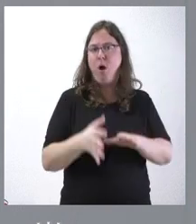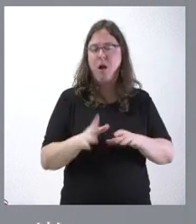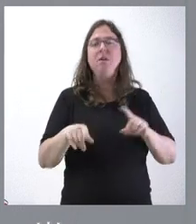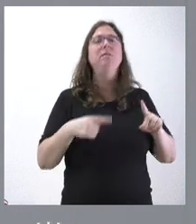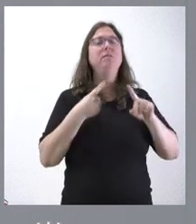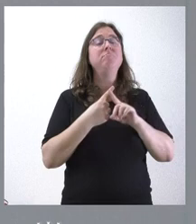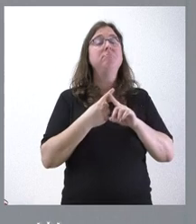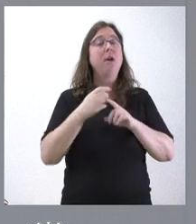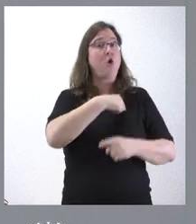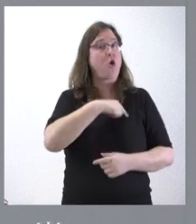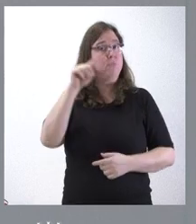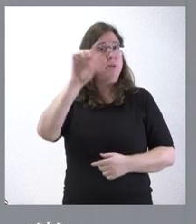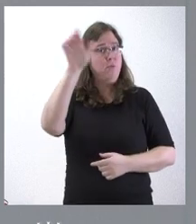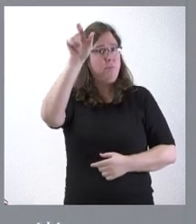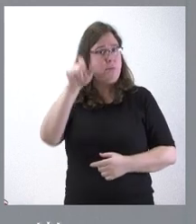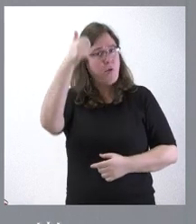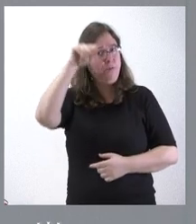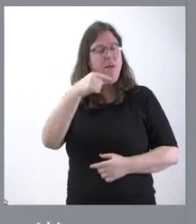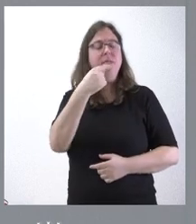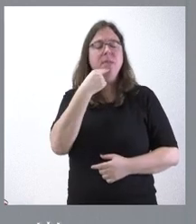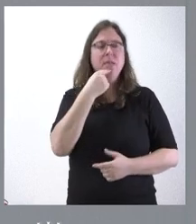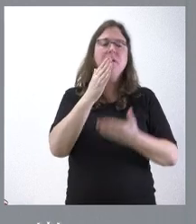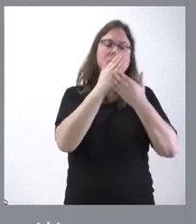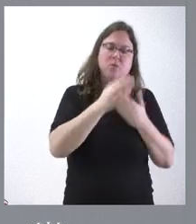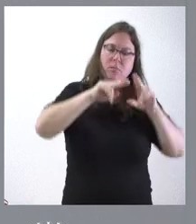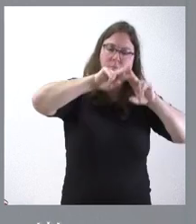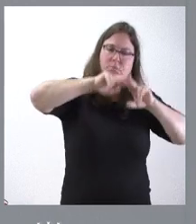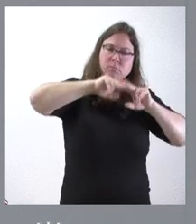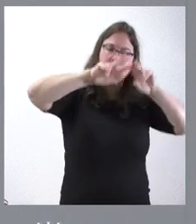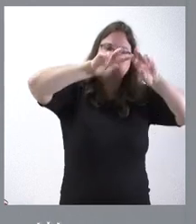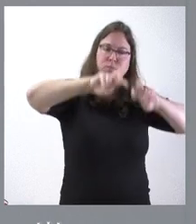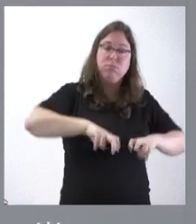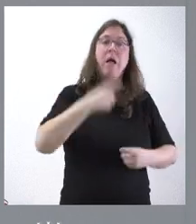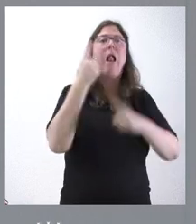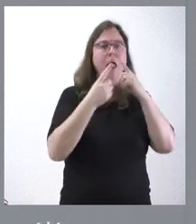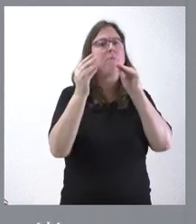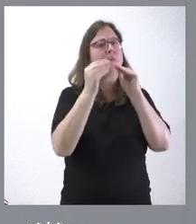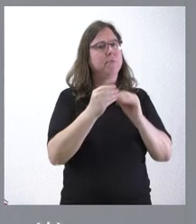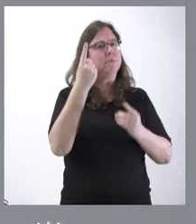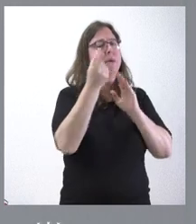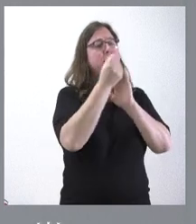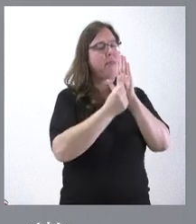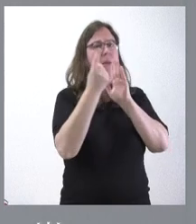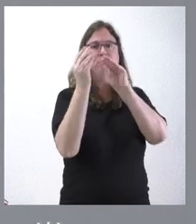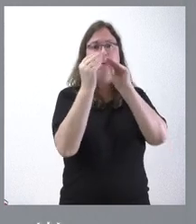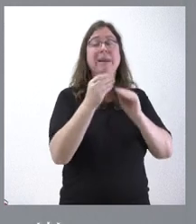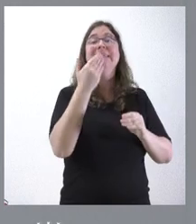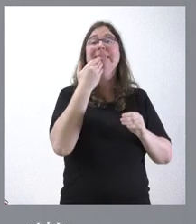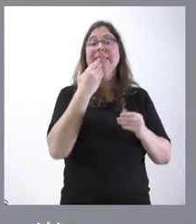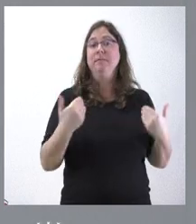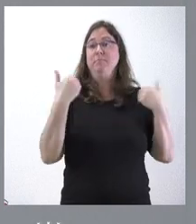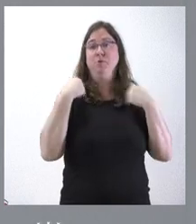el comisario europeo es estudiarlo analizarlo en muchas medidas lo comparte en lo que él dependa seguro que lo va a